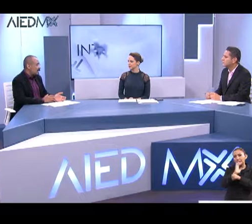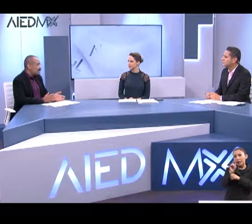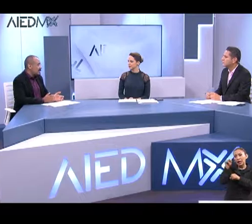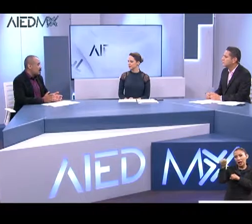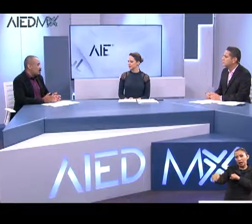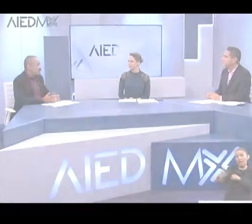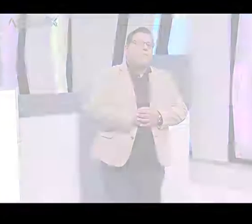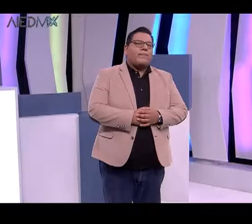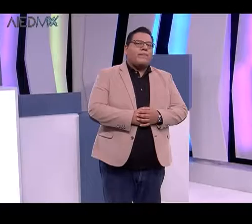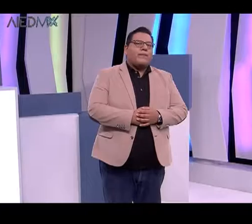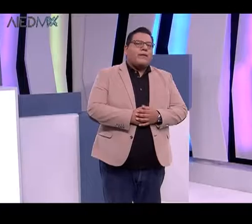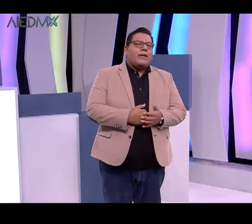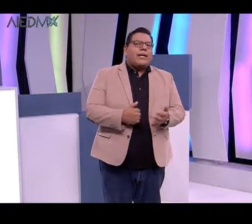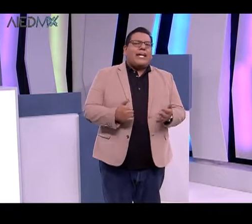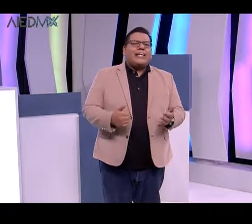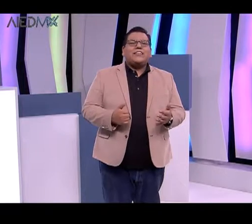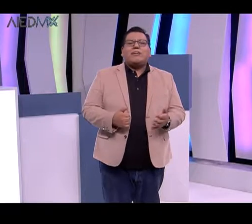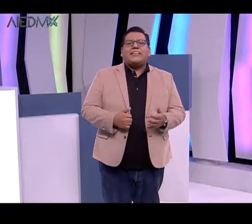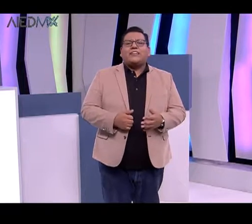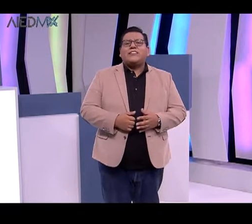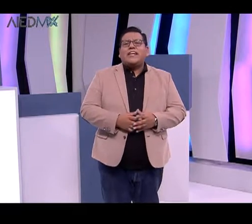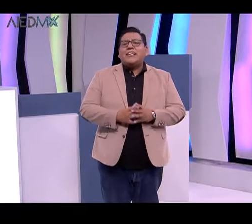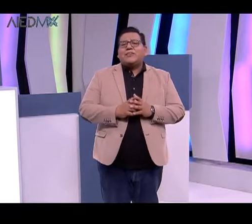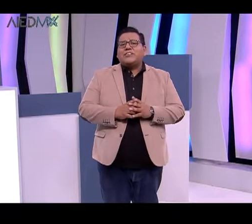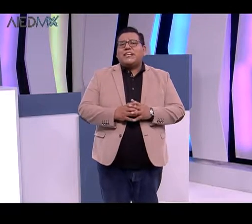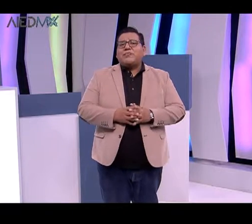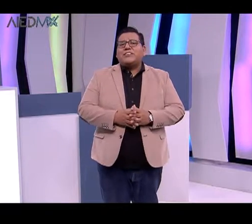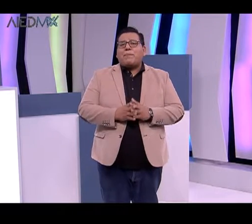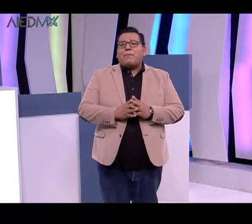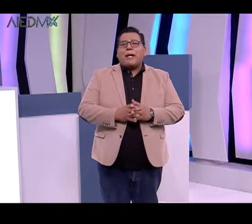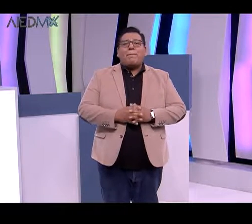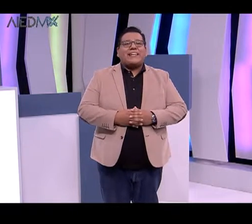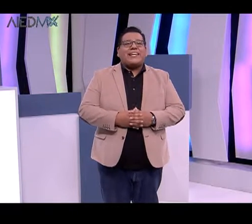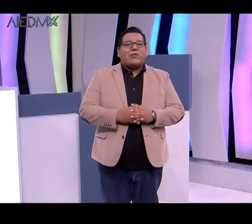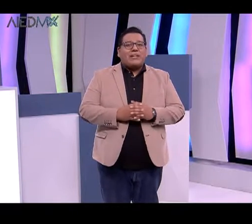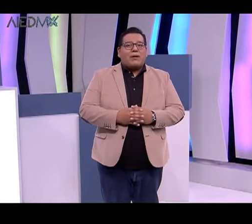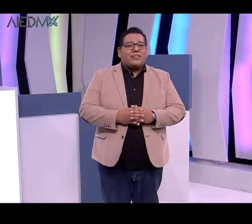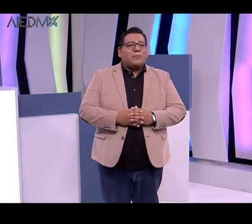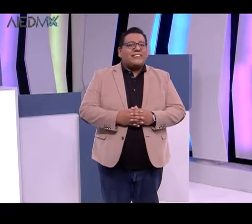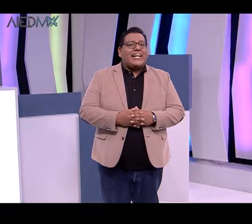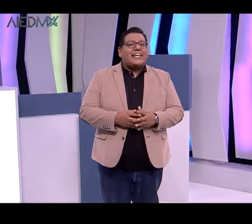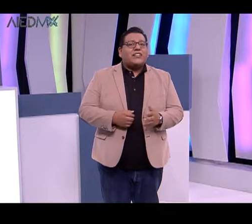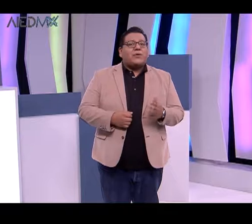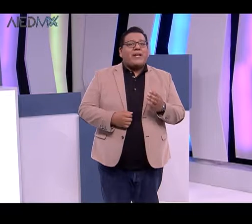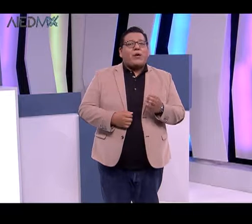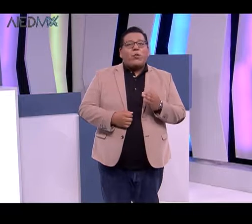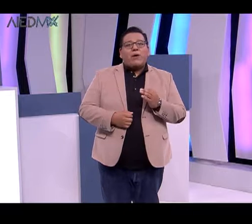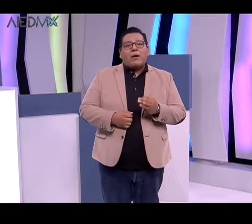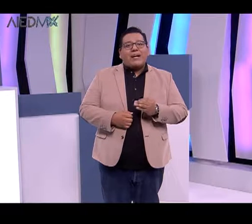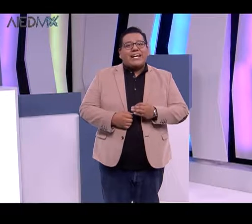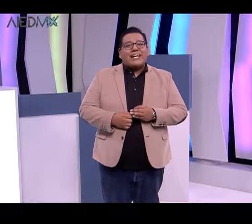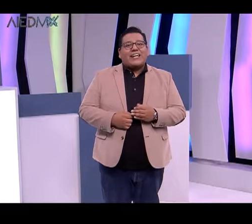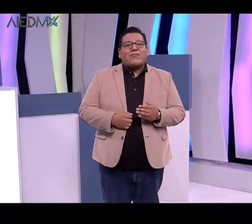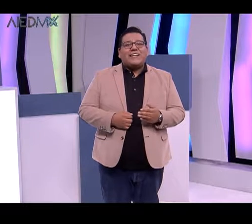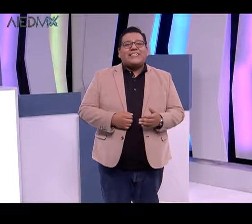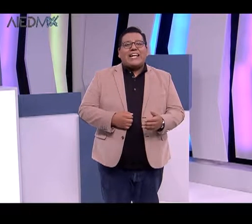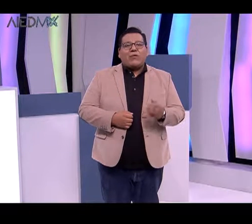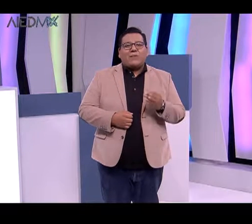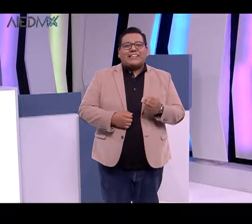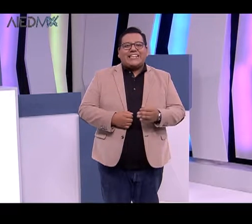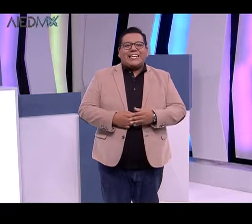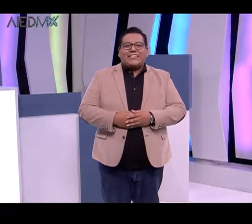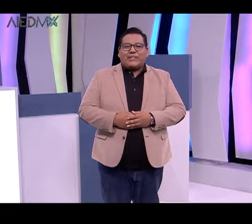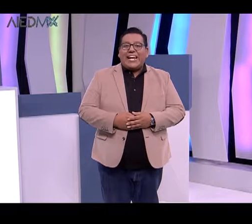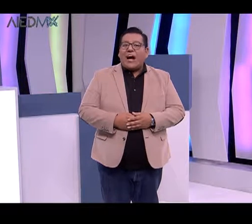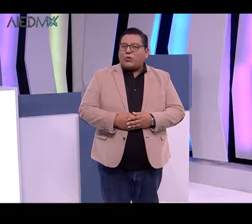donde estará el ciclo de cine. En días pasados les mostramos la primera parte de un trabajo especial sobre una nueva carrera que ofrece